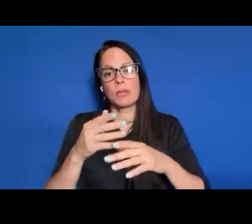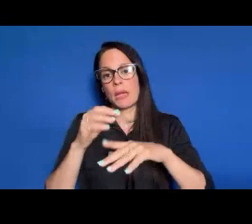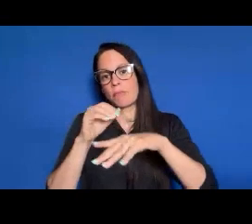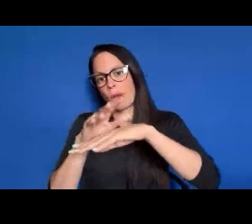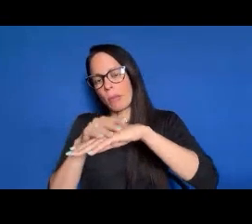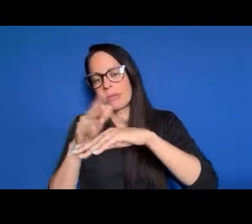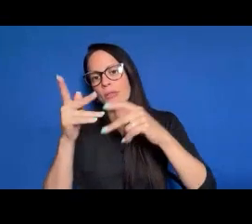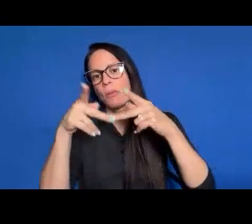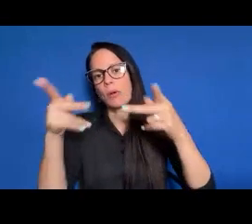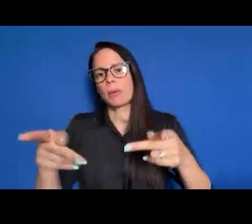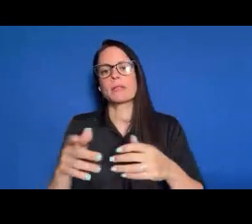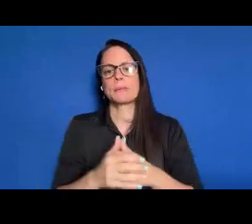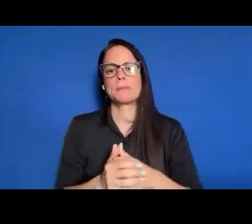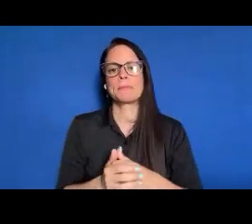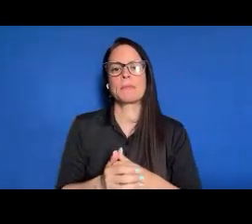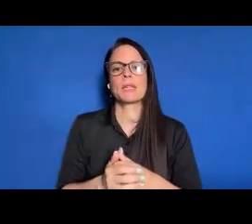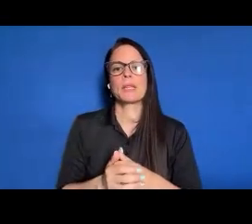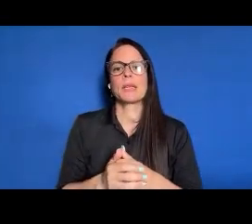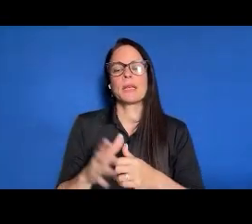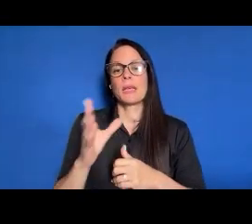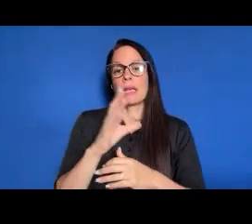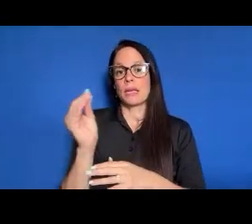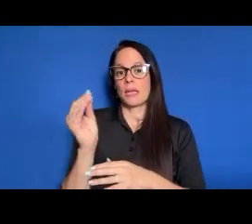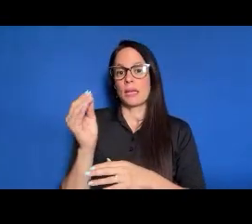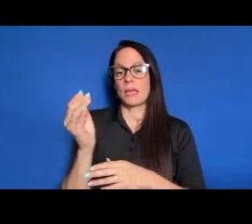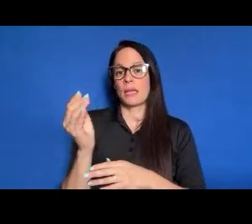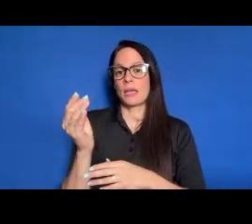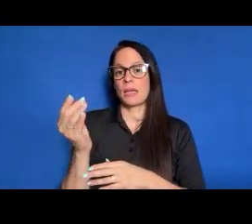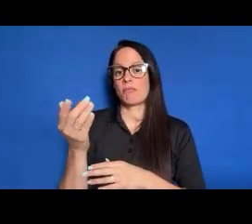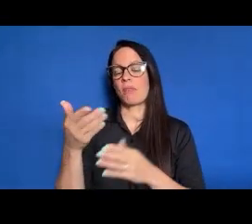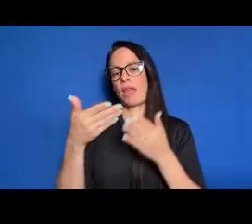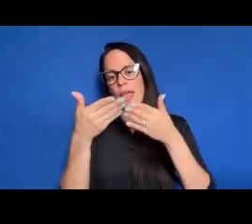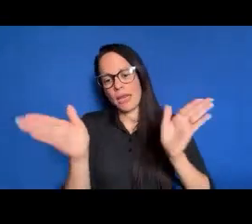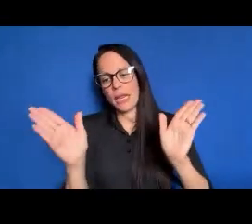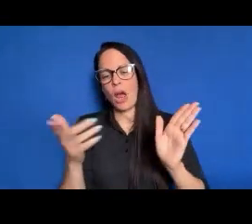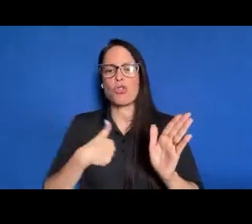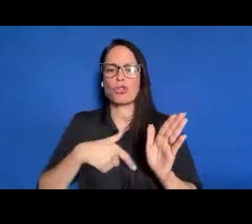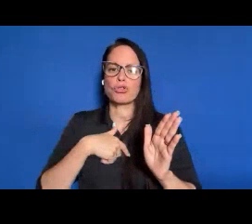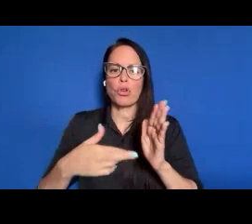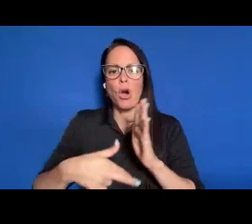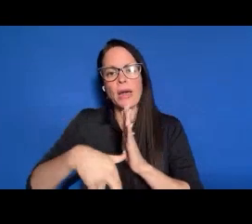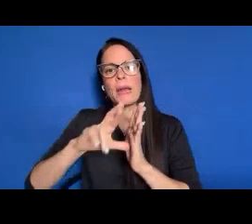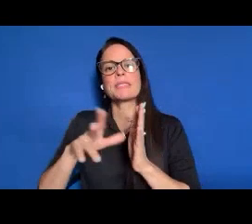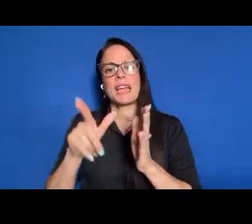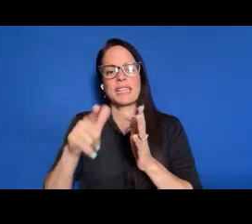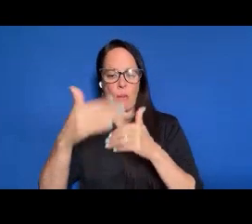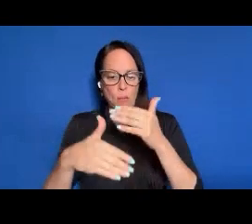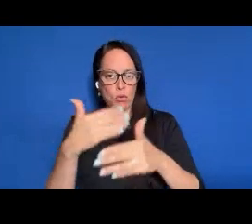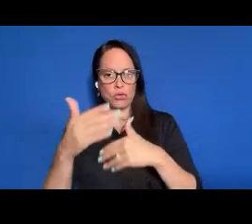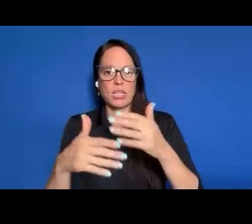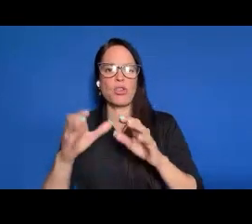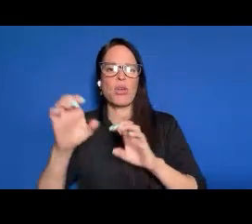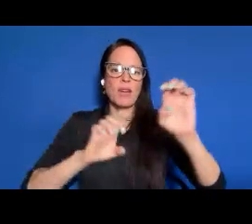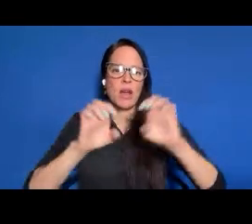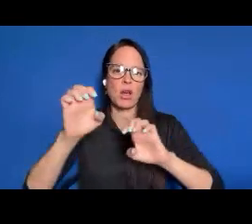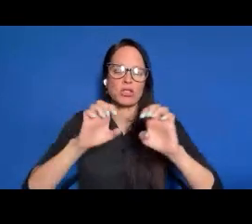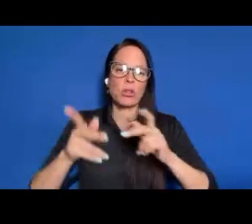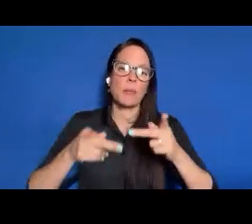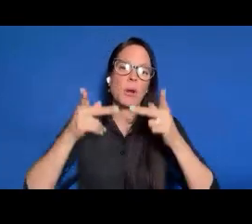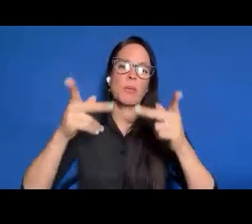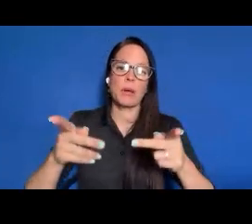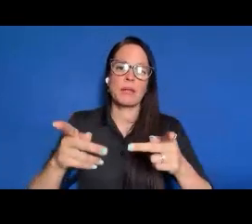Fund. Y así a modo general vamos a repasar esos procesos que rigieron la evaluación de propuestas, más teniendo en cuenta que